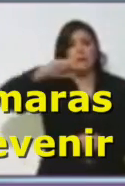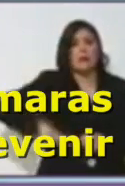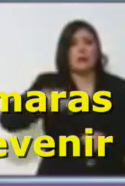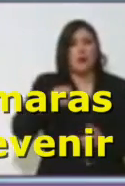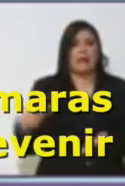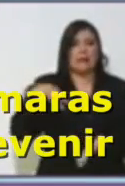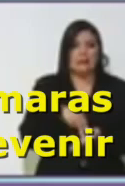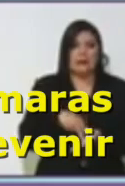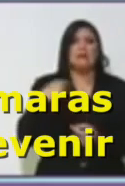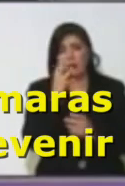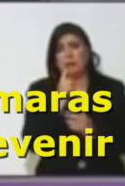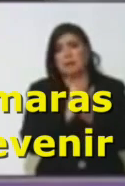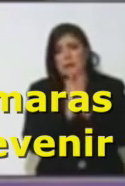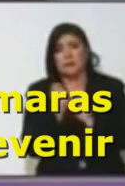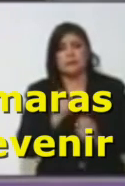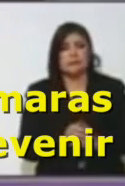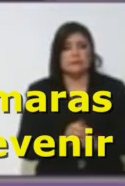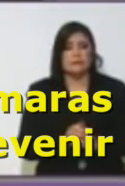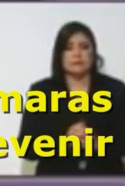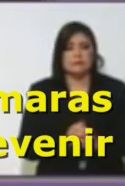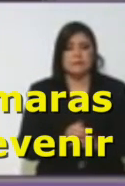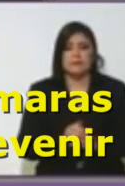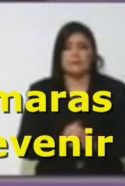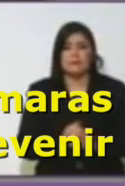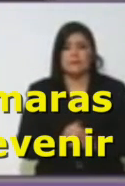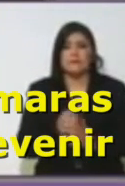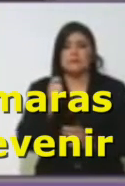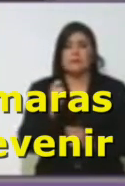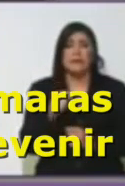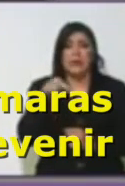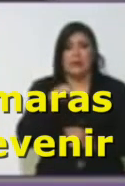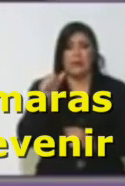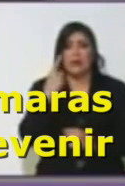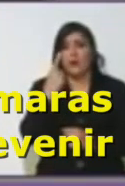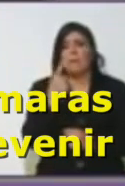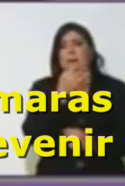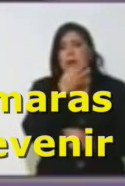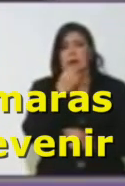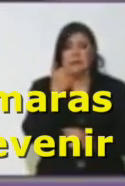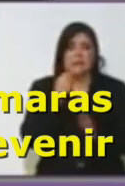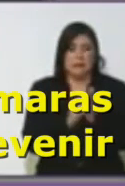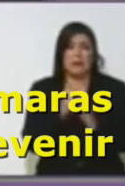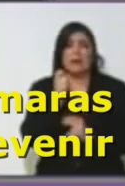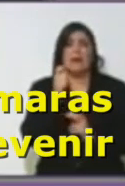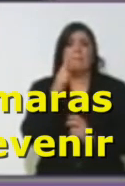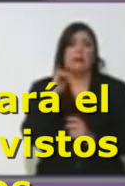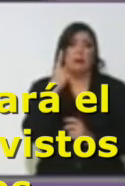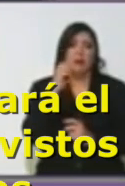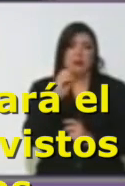coincidieron en la propuesta de instalar más cámaras de vigilancia para brindar apoyo y ayudará a prevenir actos